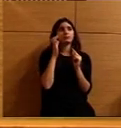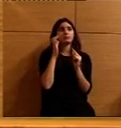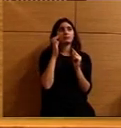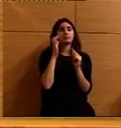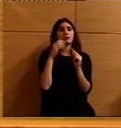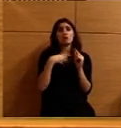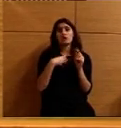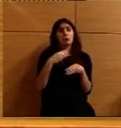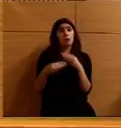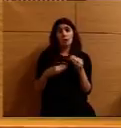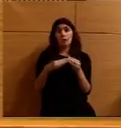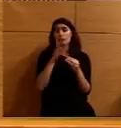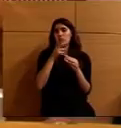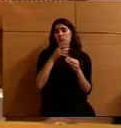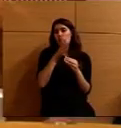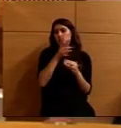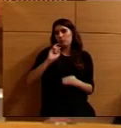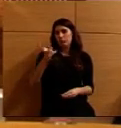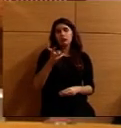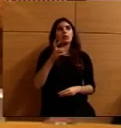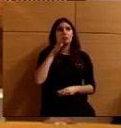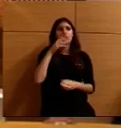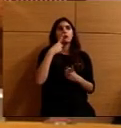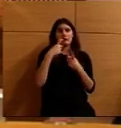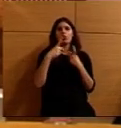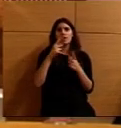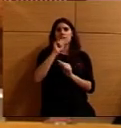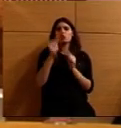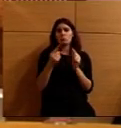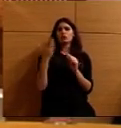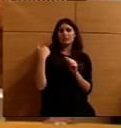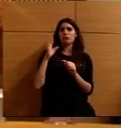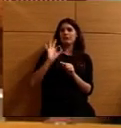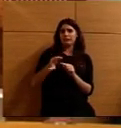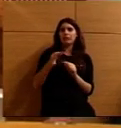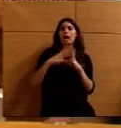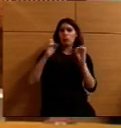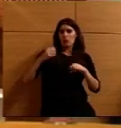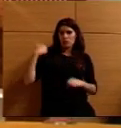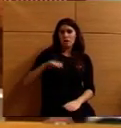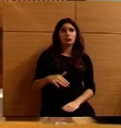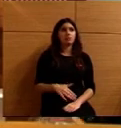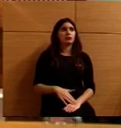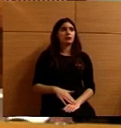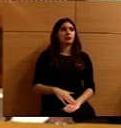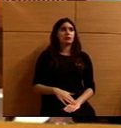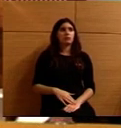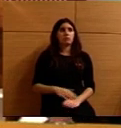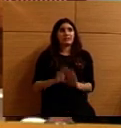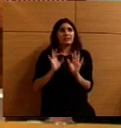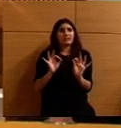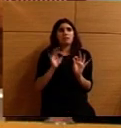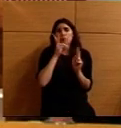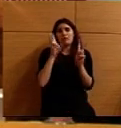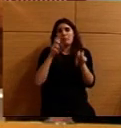no ha podido materializarse por diferentes razones, pero ya se negoció en el presupuesto anterior y estábamos de acuerdo en que estuviera. Y no ha podido eso ha sido